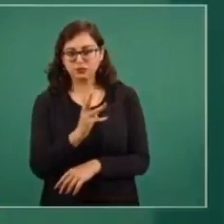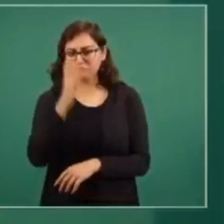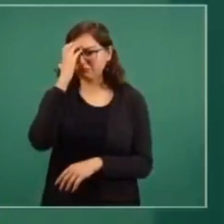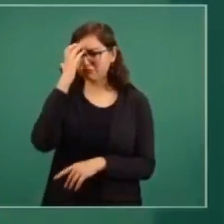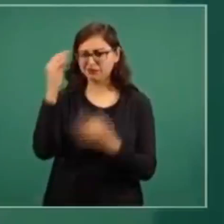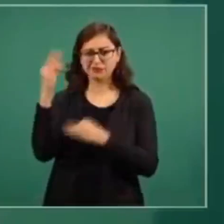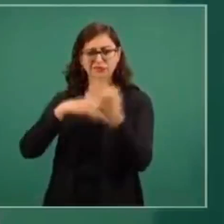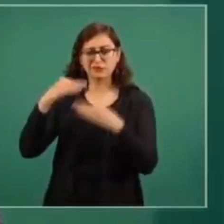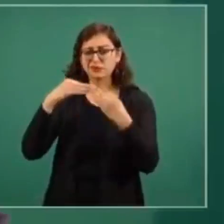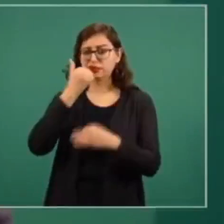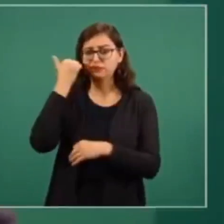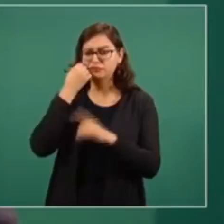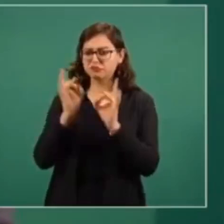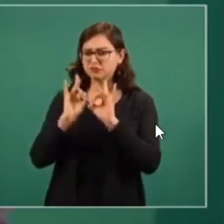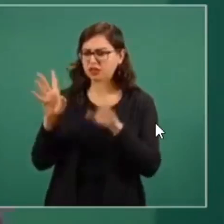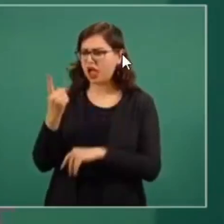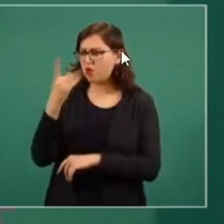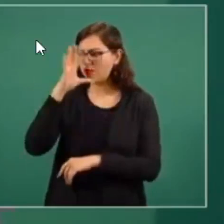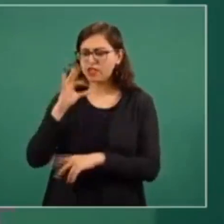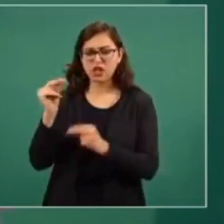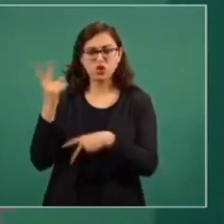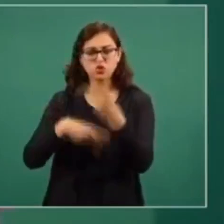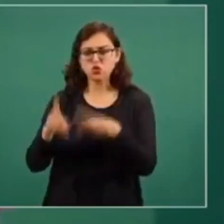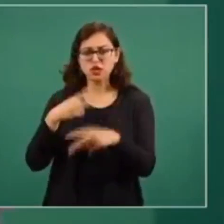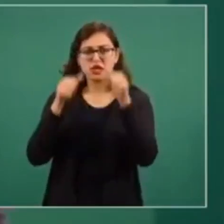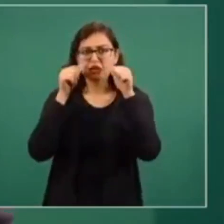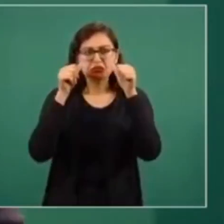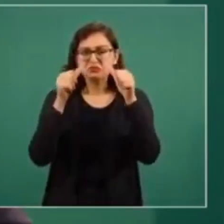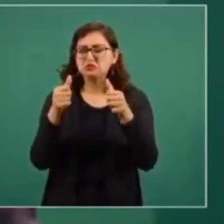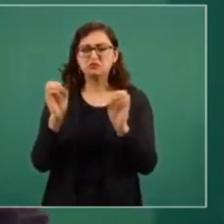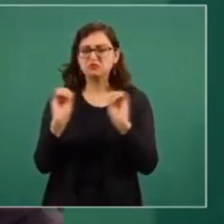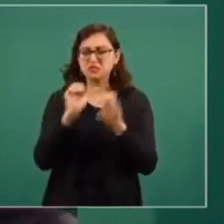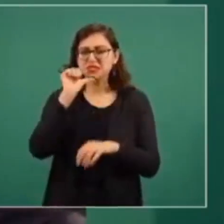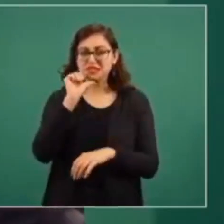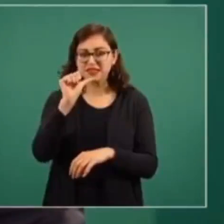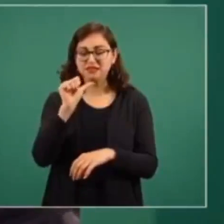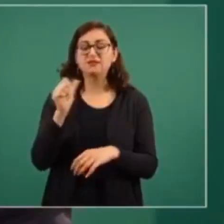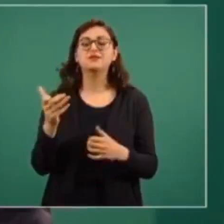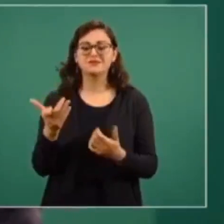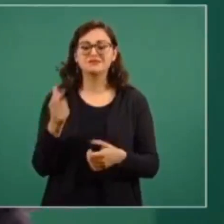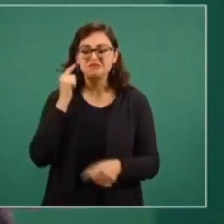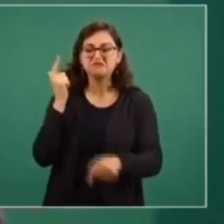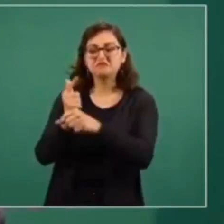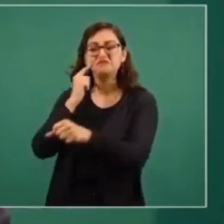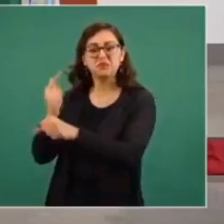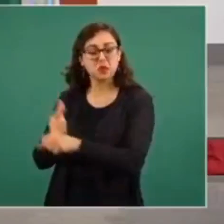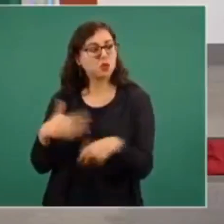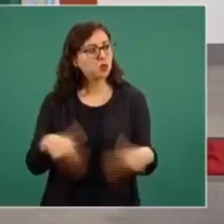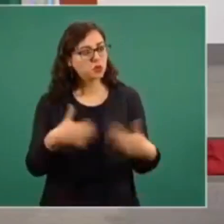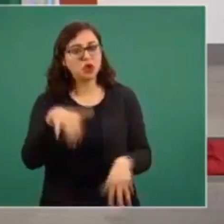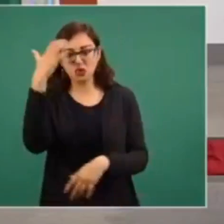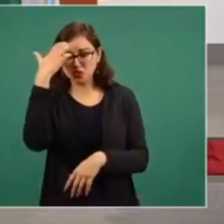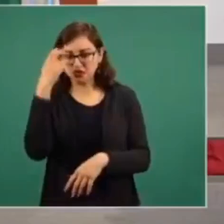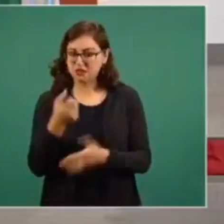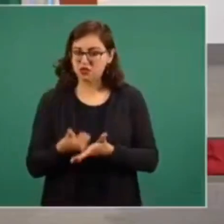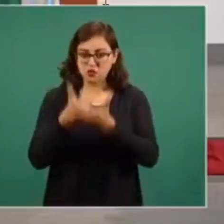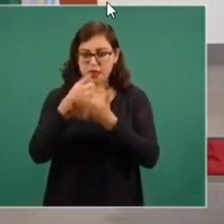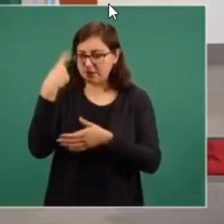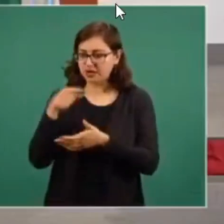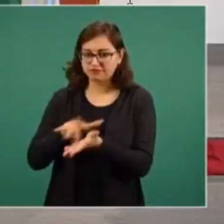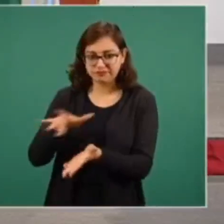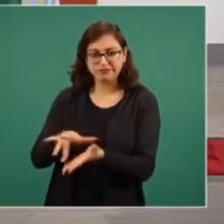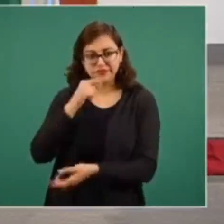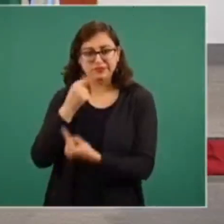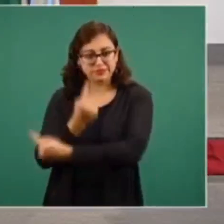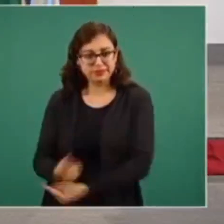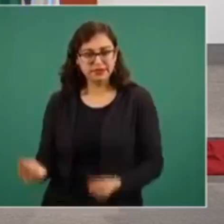alumna o alumno por alguna razón ya no está siguiendo Aprende en Casa, y es algo que nos permitirá sin duda trabajar sobre ello.